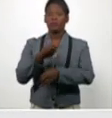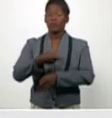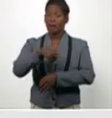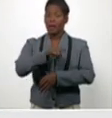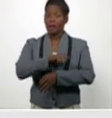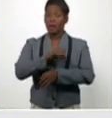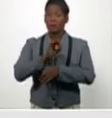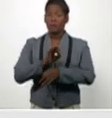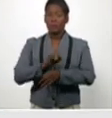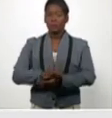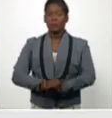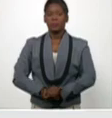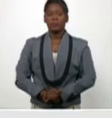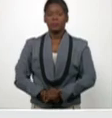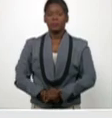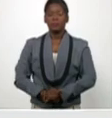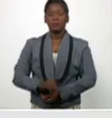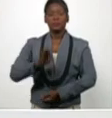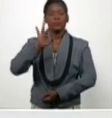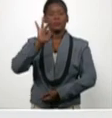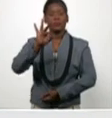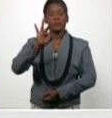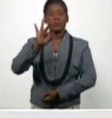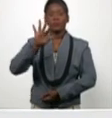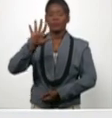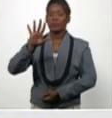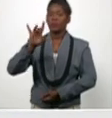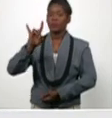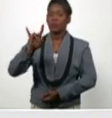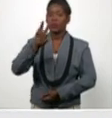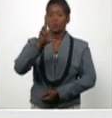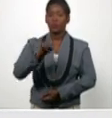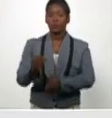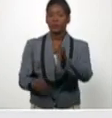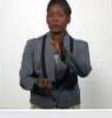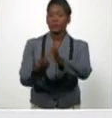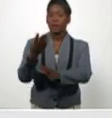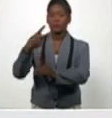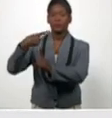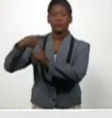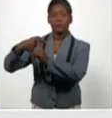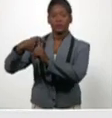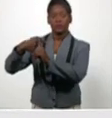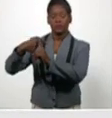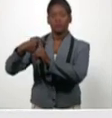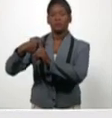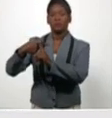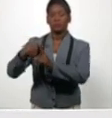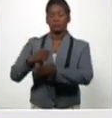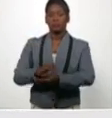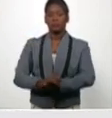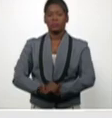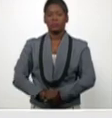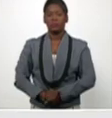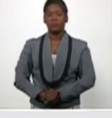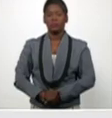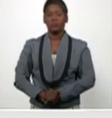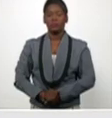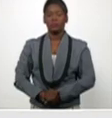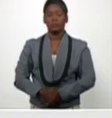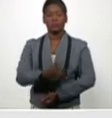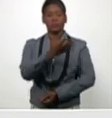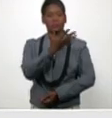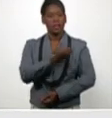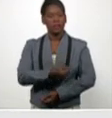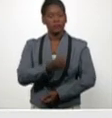nación confirma 859 nuevos pacientes diagnosticados con el nuevo coronavirus. Lamentablemente,